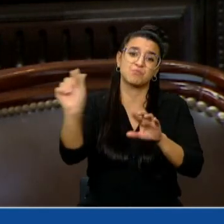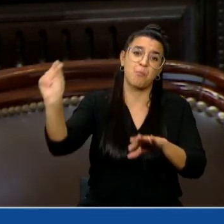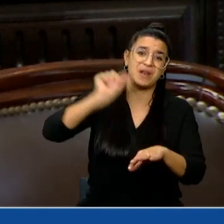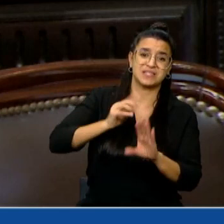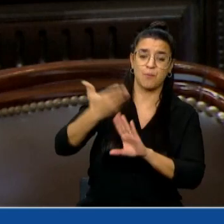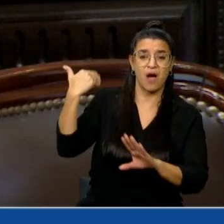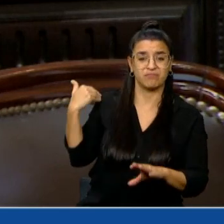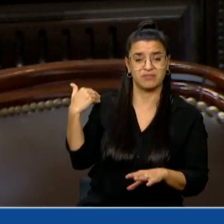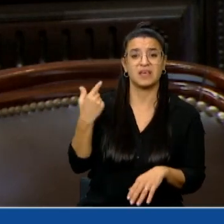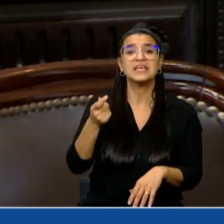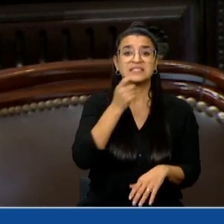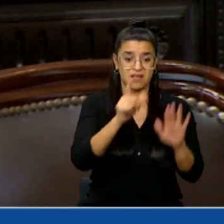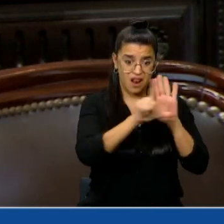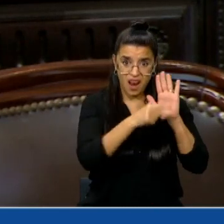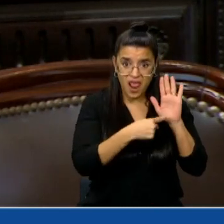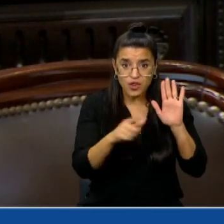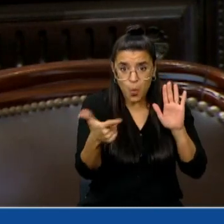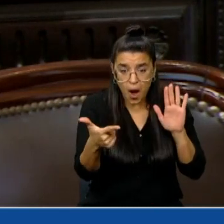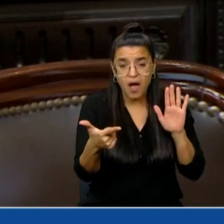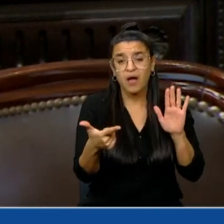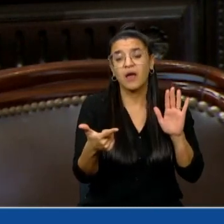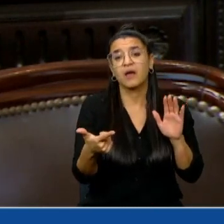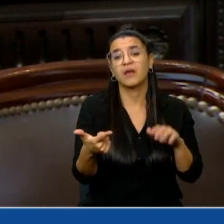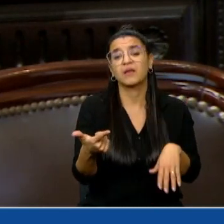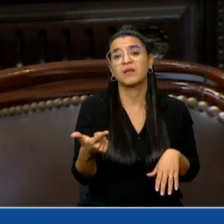Si no lo hacemos por ley, Presidenta,